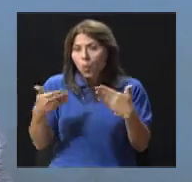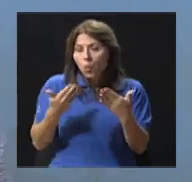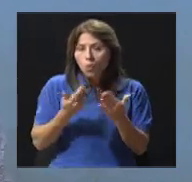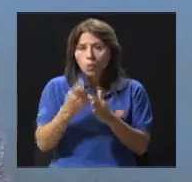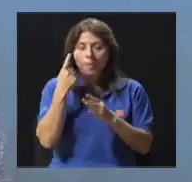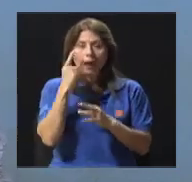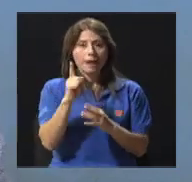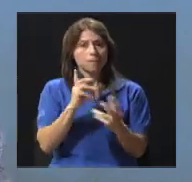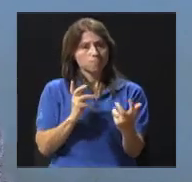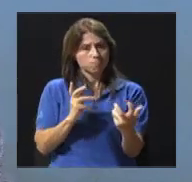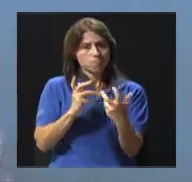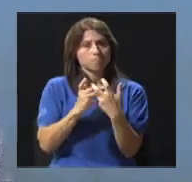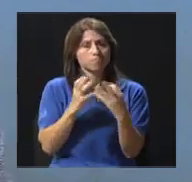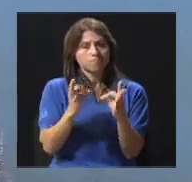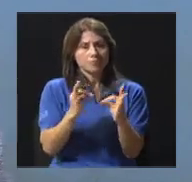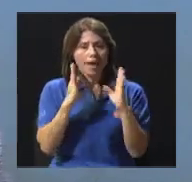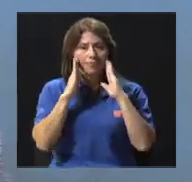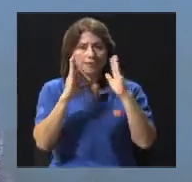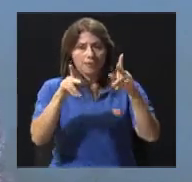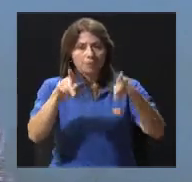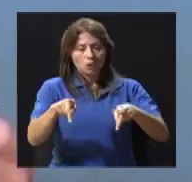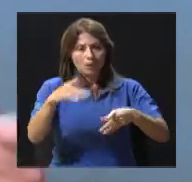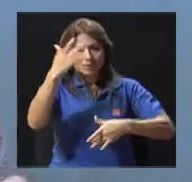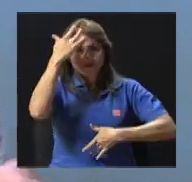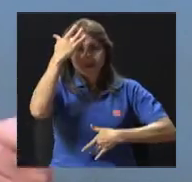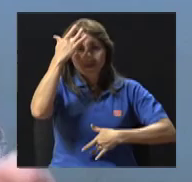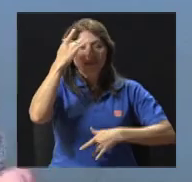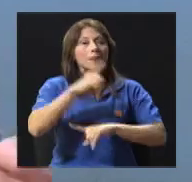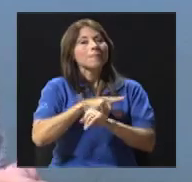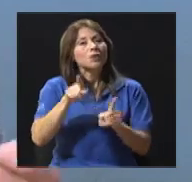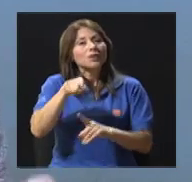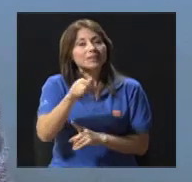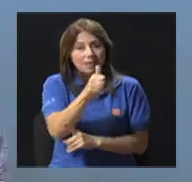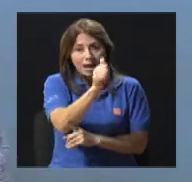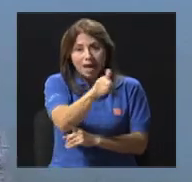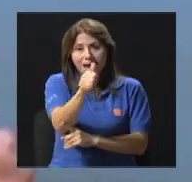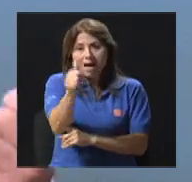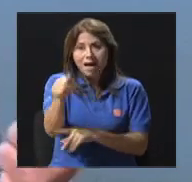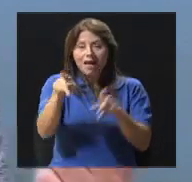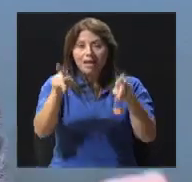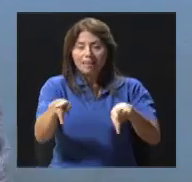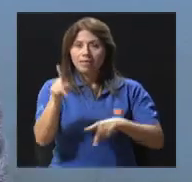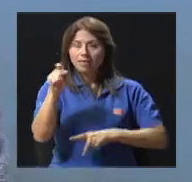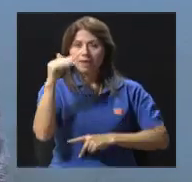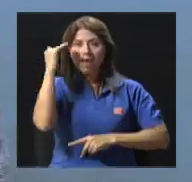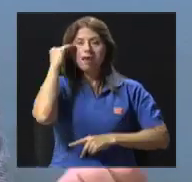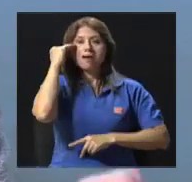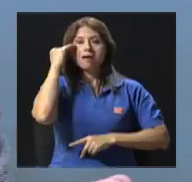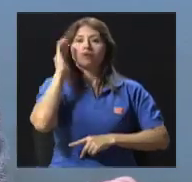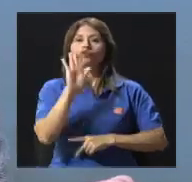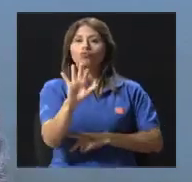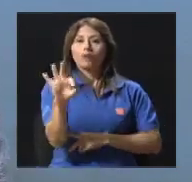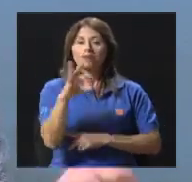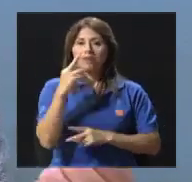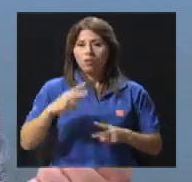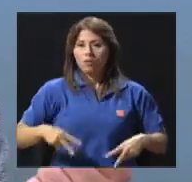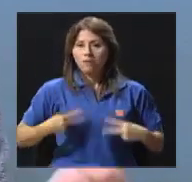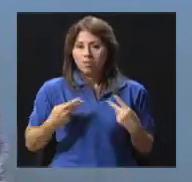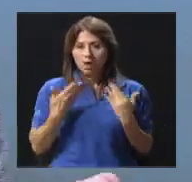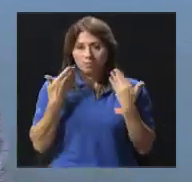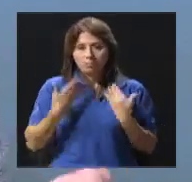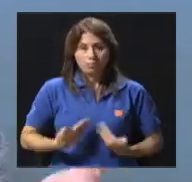sistema para que responda a atender a estos pacientes, se requiere que la gente tenga conciencia en su estilo de vida individual, que